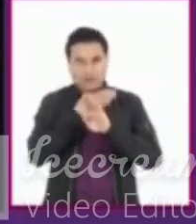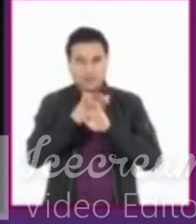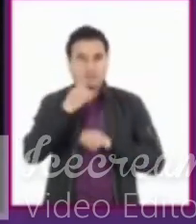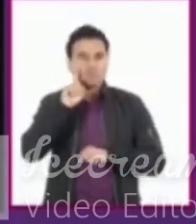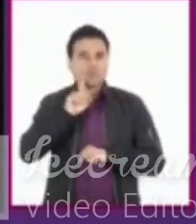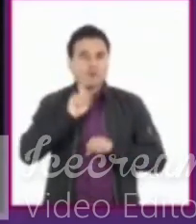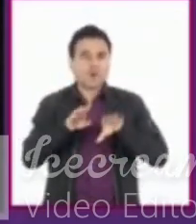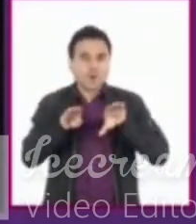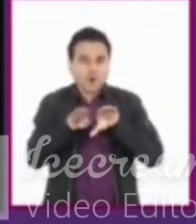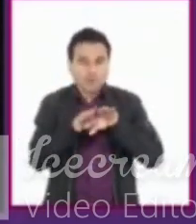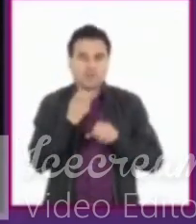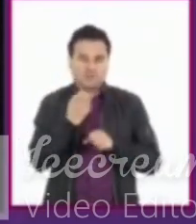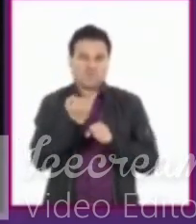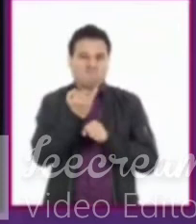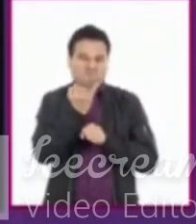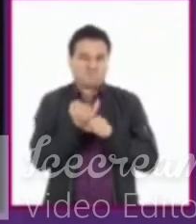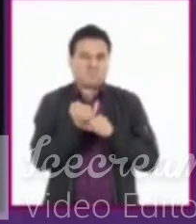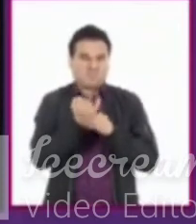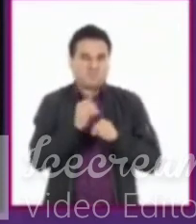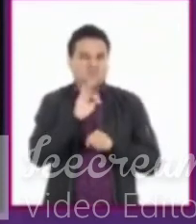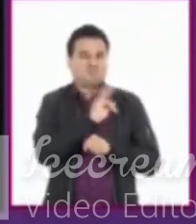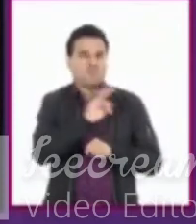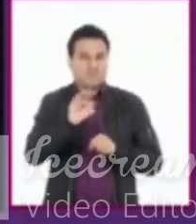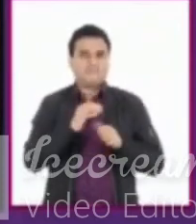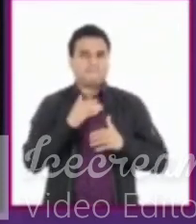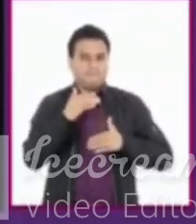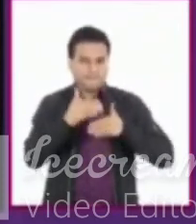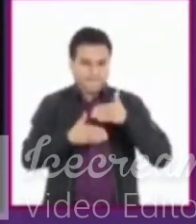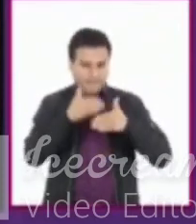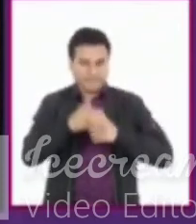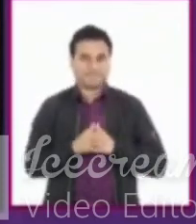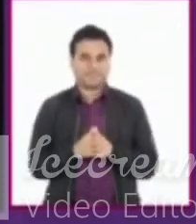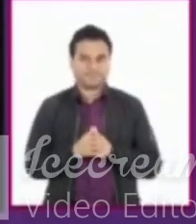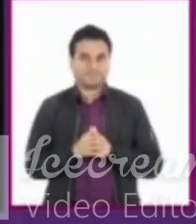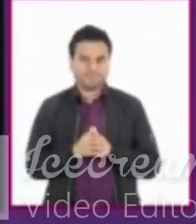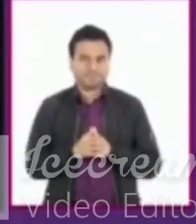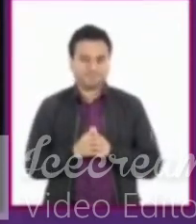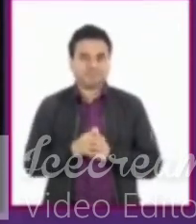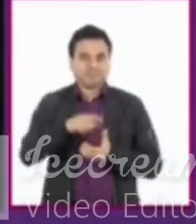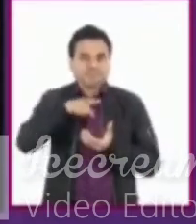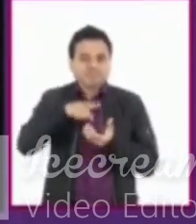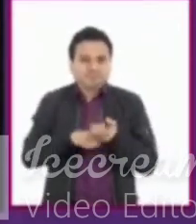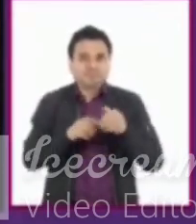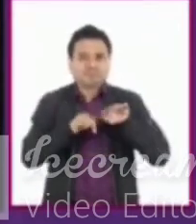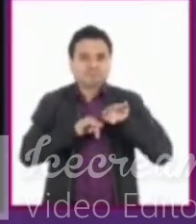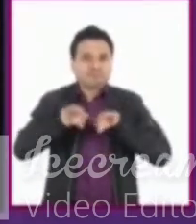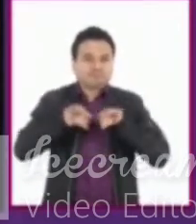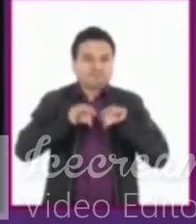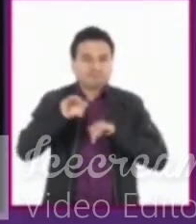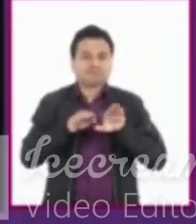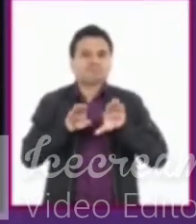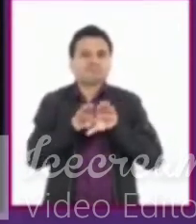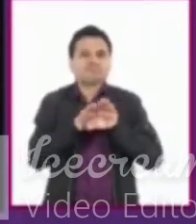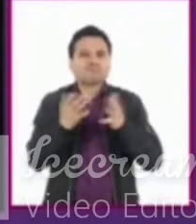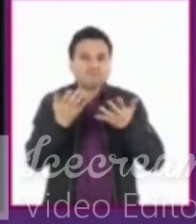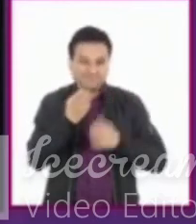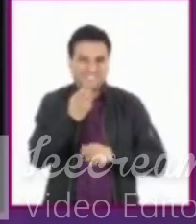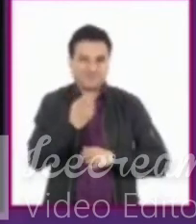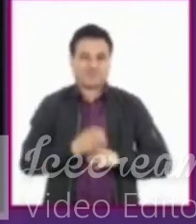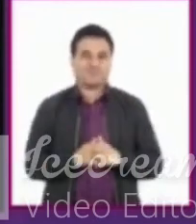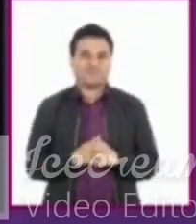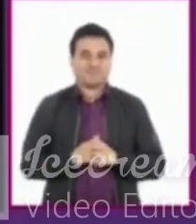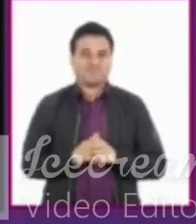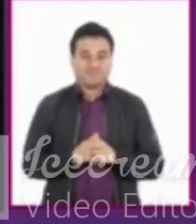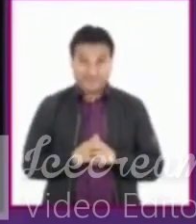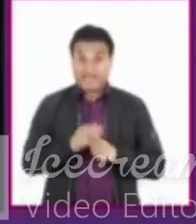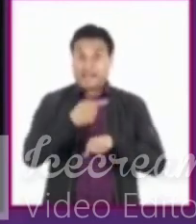ejerce esa violencia en el caso específico de las mujeres y luego en el ámbito específico que sería el ámbito laboral. Entonces, bueno,